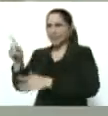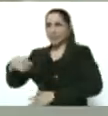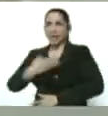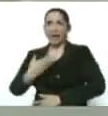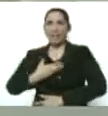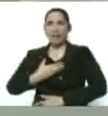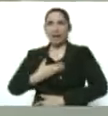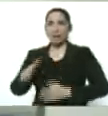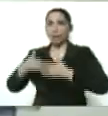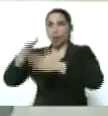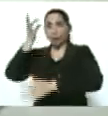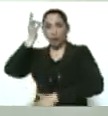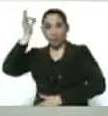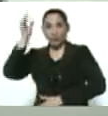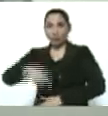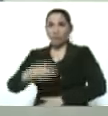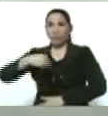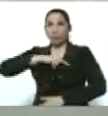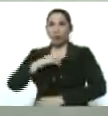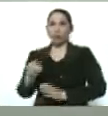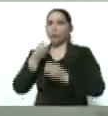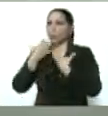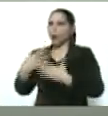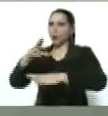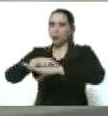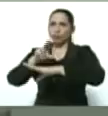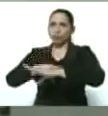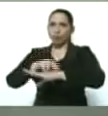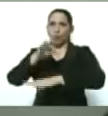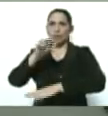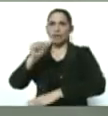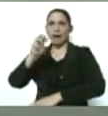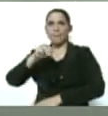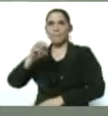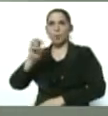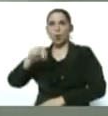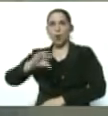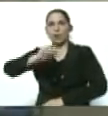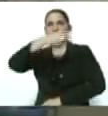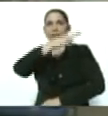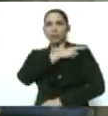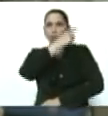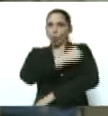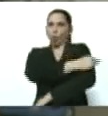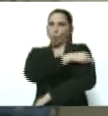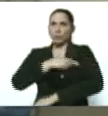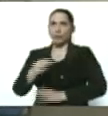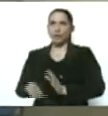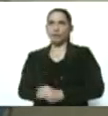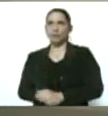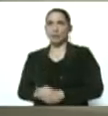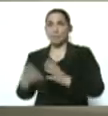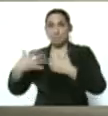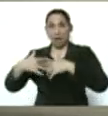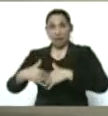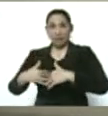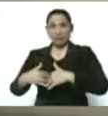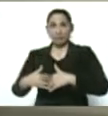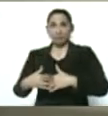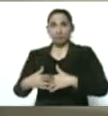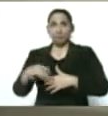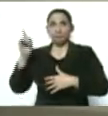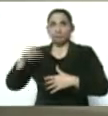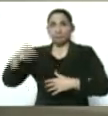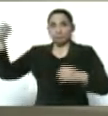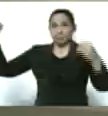Carlos Betancourt, y nuestro buen doctor Ramón Rojas, el director del Hospital Prince Lara, sus máquinas de anestesia, sus